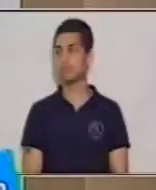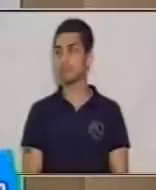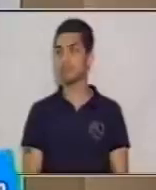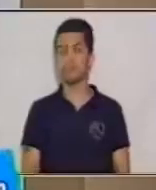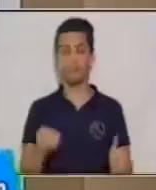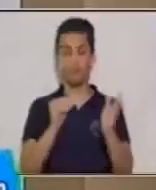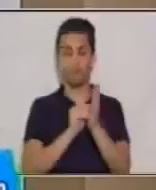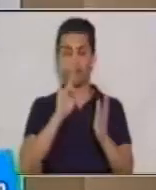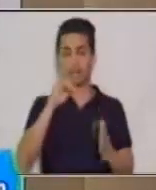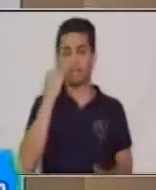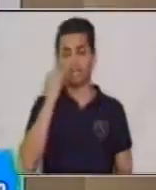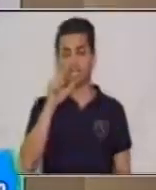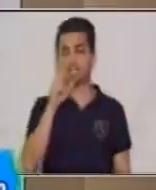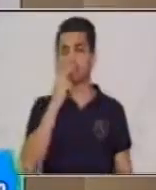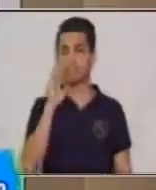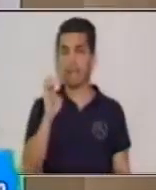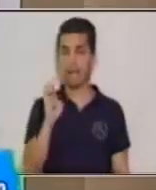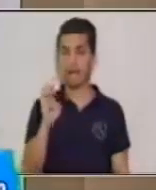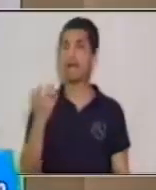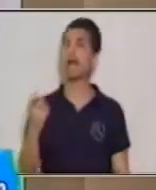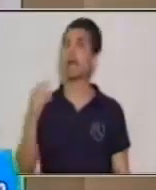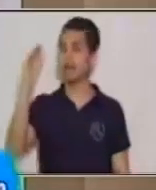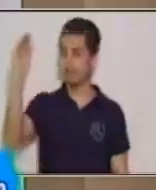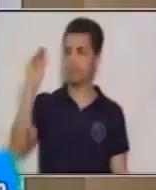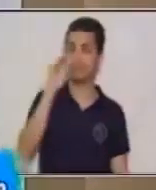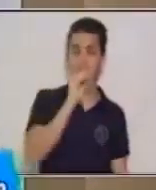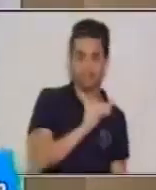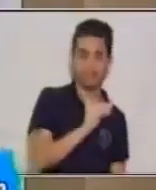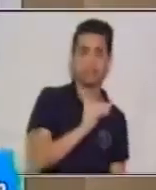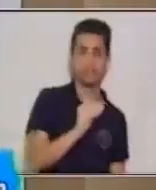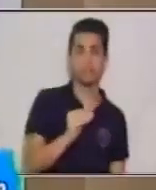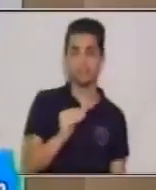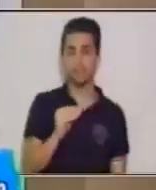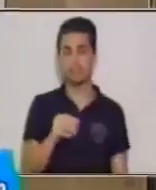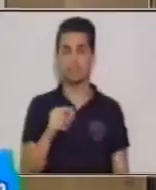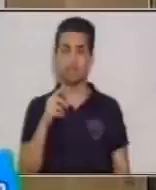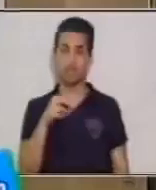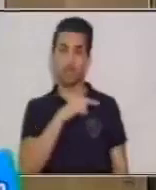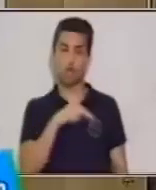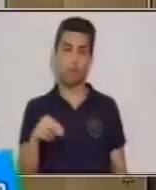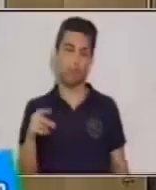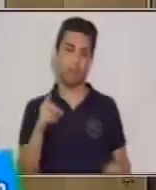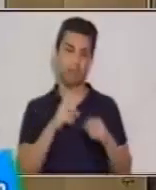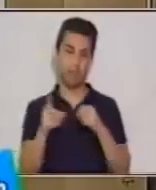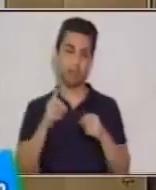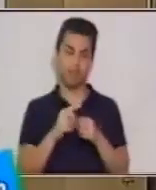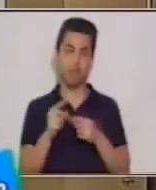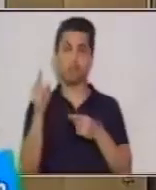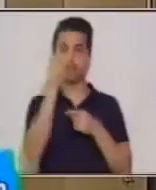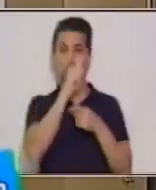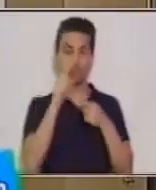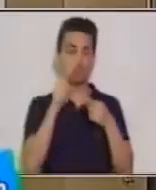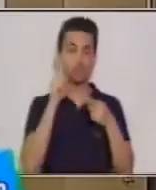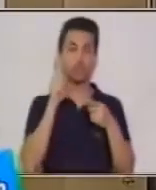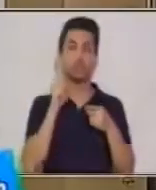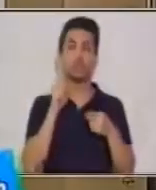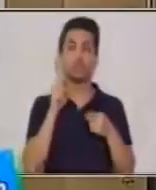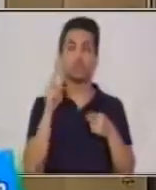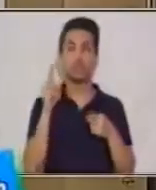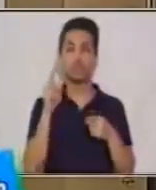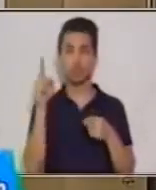Quiché. Ah, muy bien, es un nombre de departamento y es un sustantivo ¿qué?